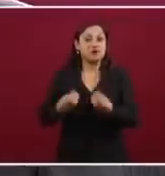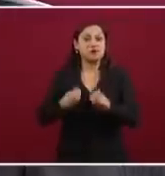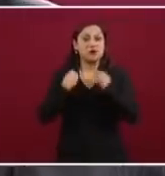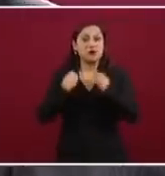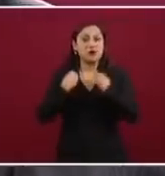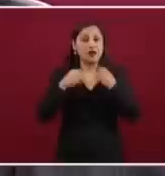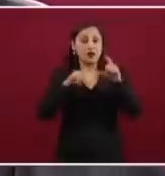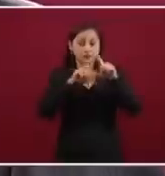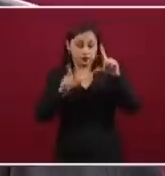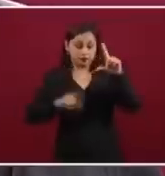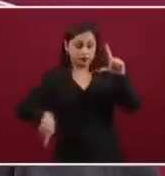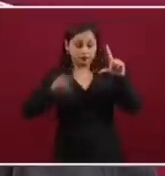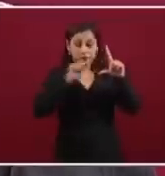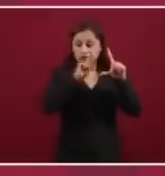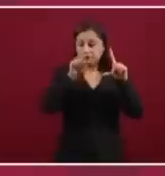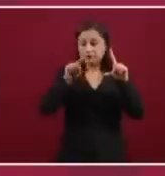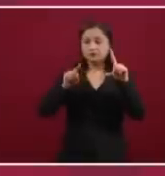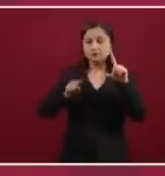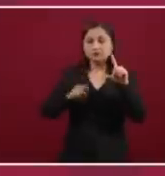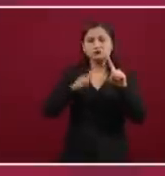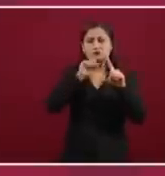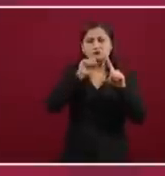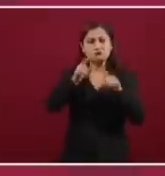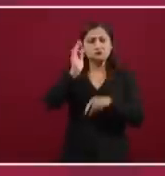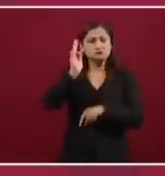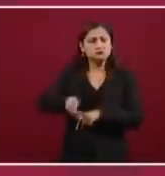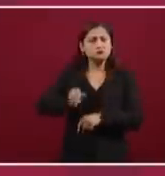claro que con menos porcentaje.